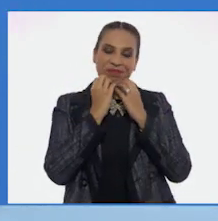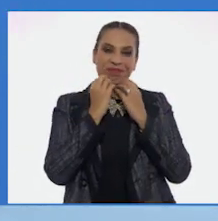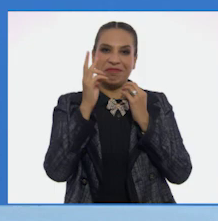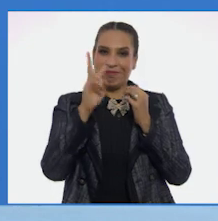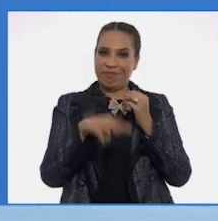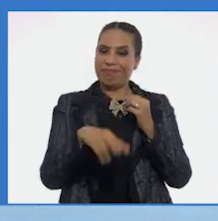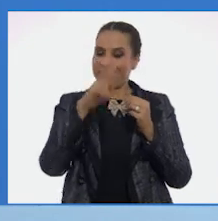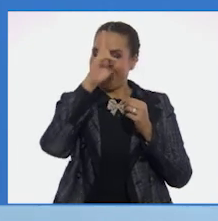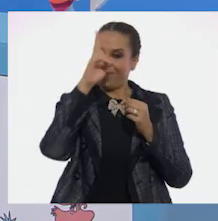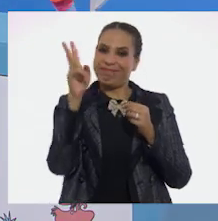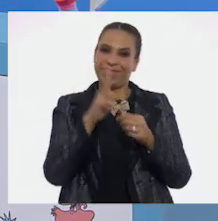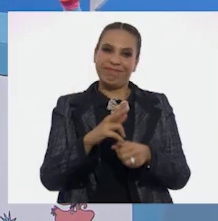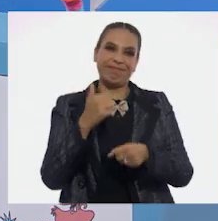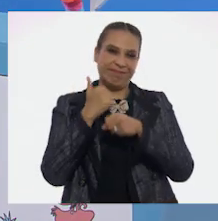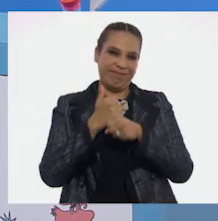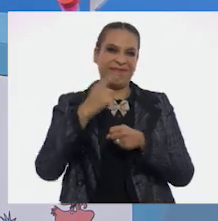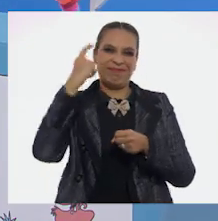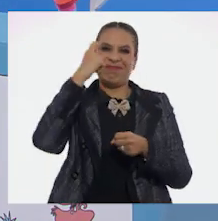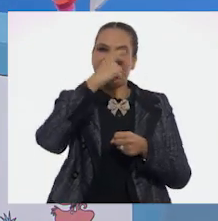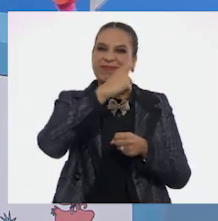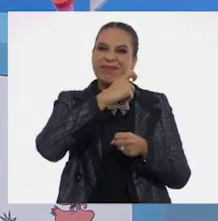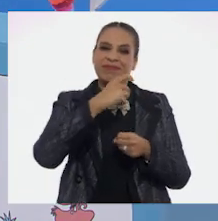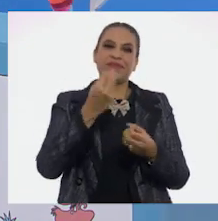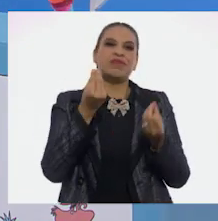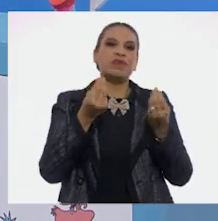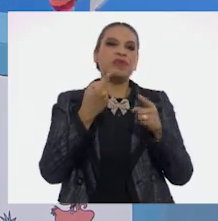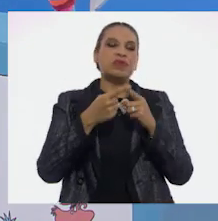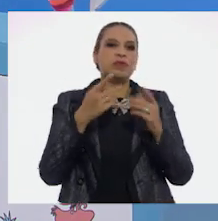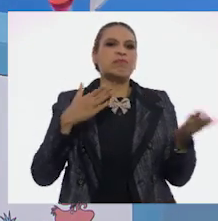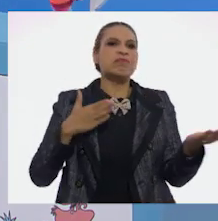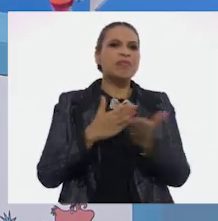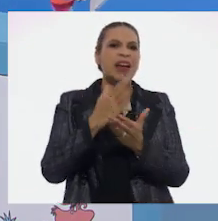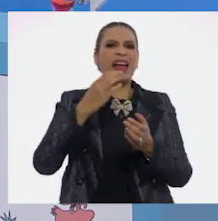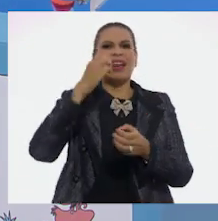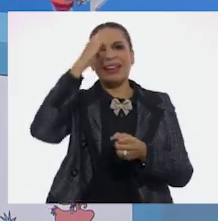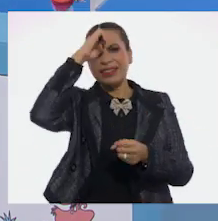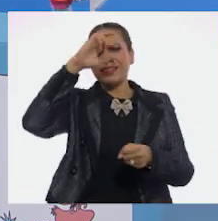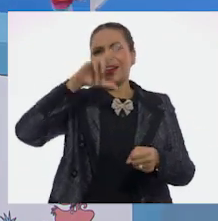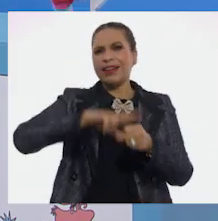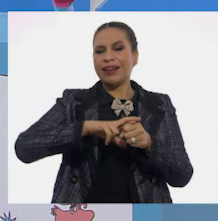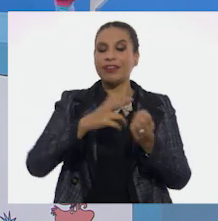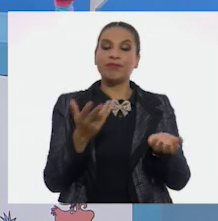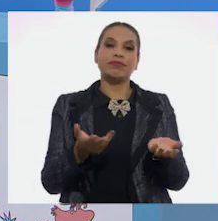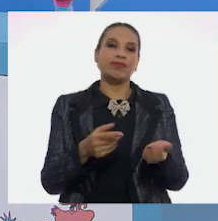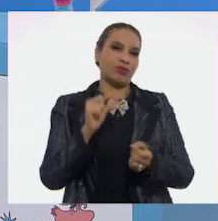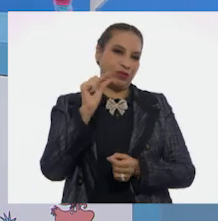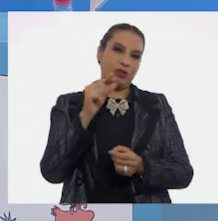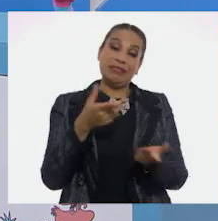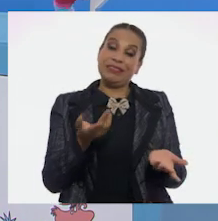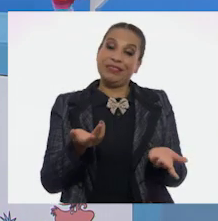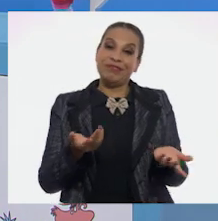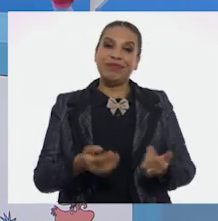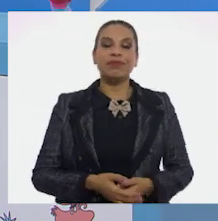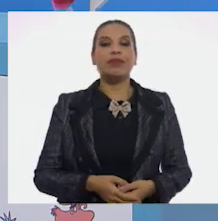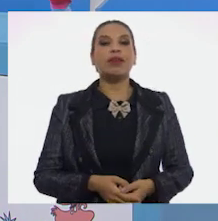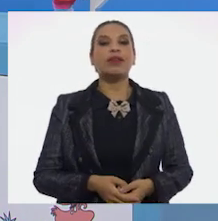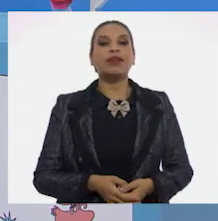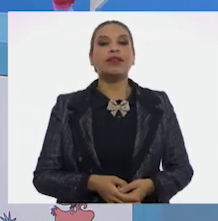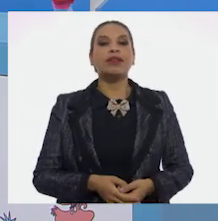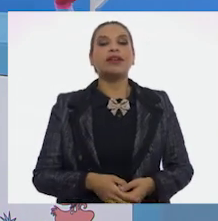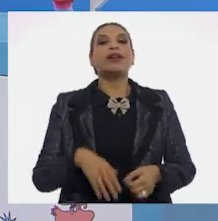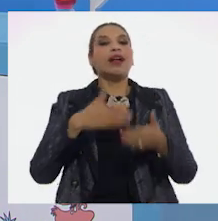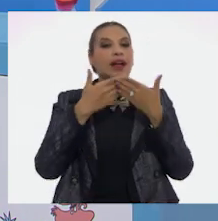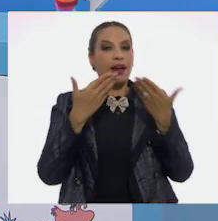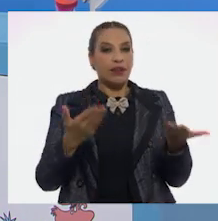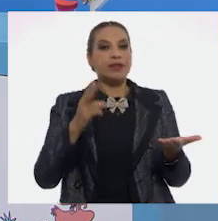nos fue un poco complicado con tanta intervención. Nada más poquito, Ton. Pero bueno,